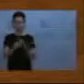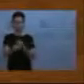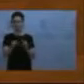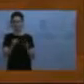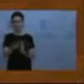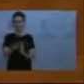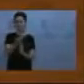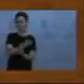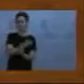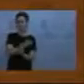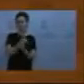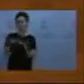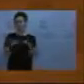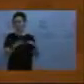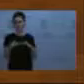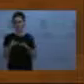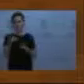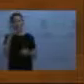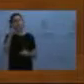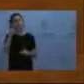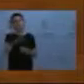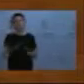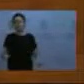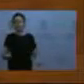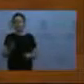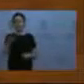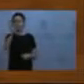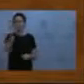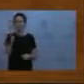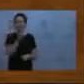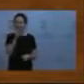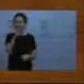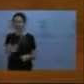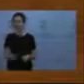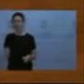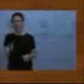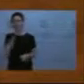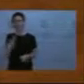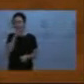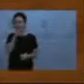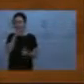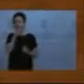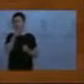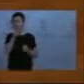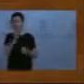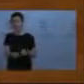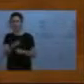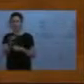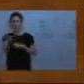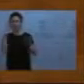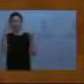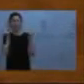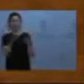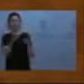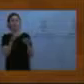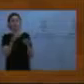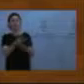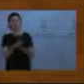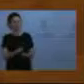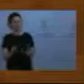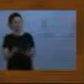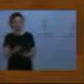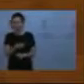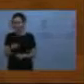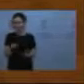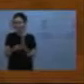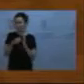encuentros antes de los partidos. Se conocen como personas, padres, niños, árbitros, incluso espectadores. y los resultados son buenísimos. Es decir, esas competiciones después tienen muchas